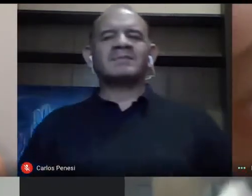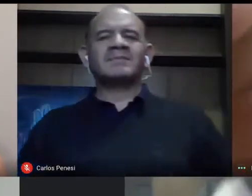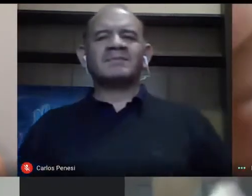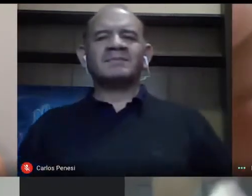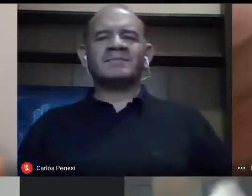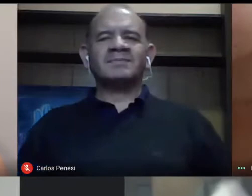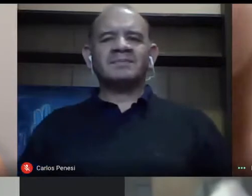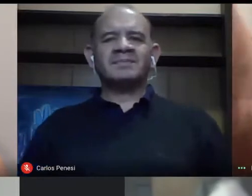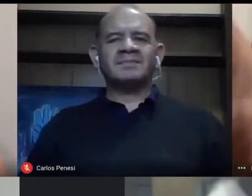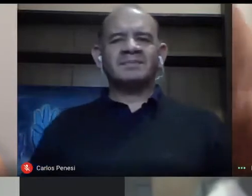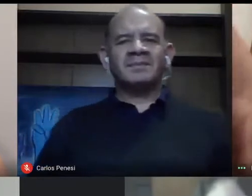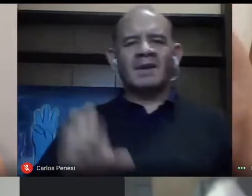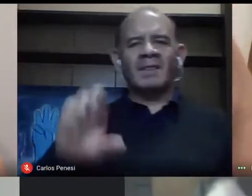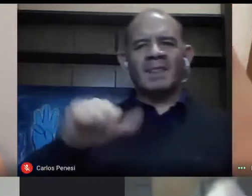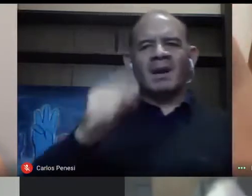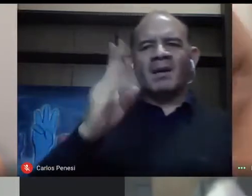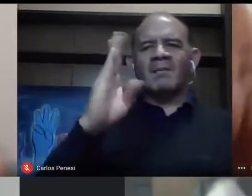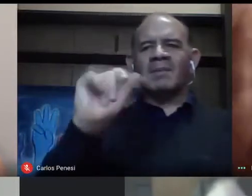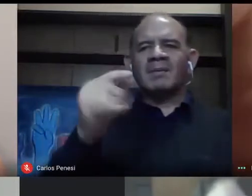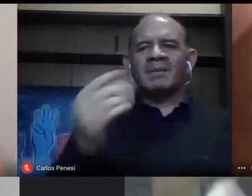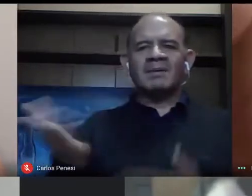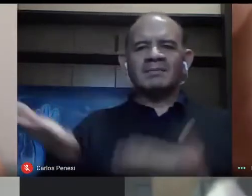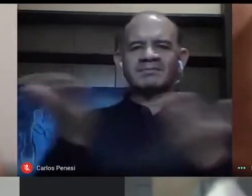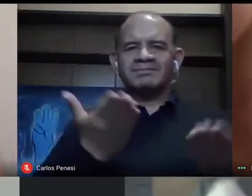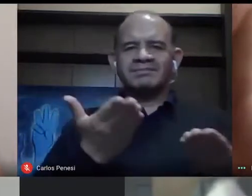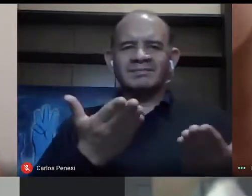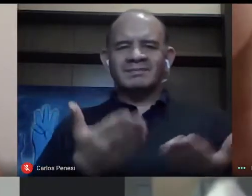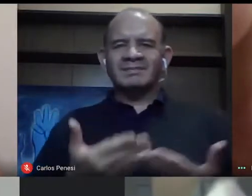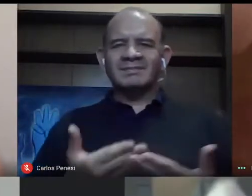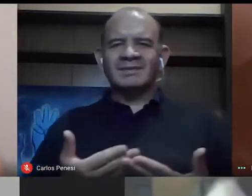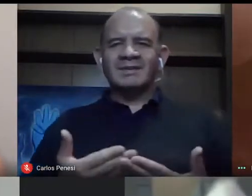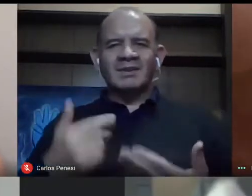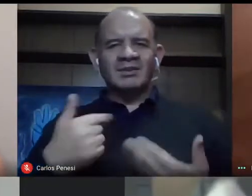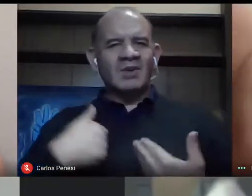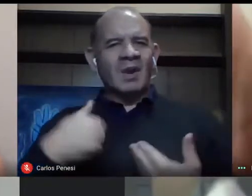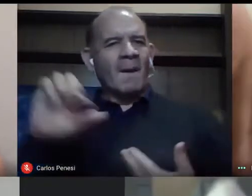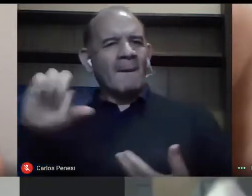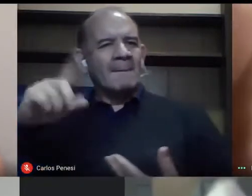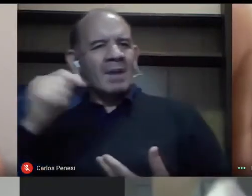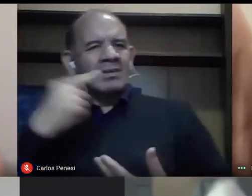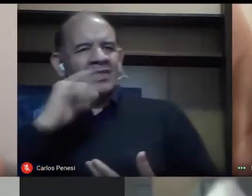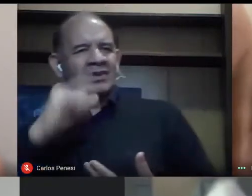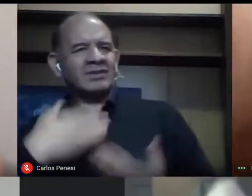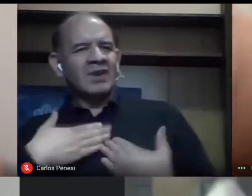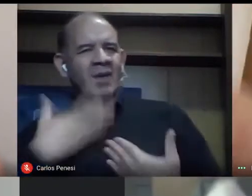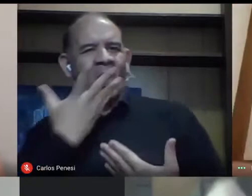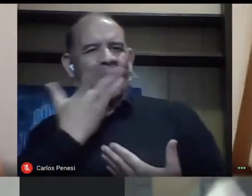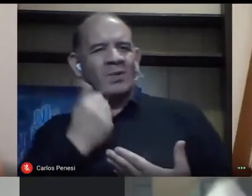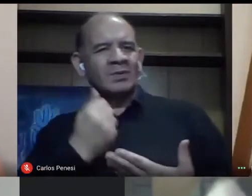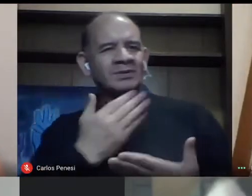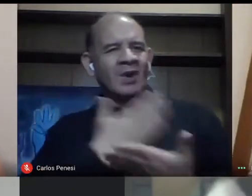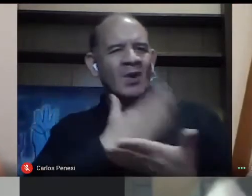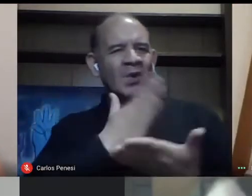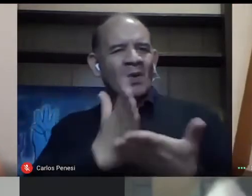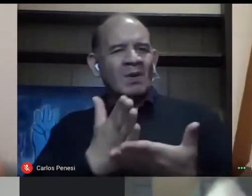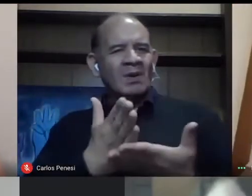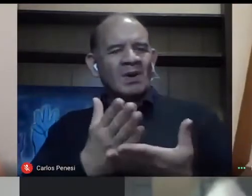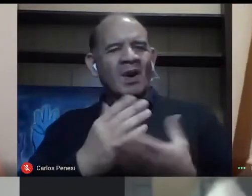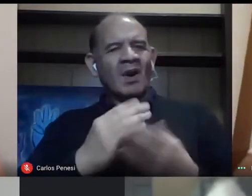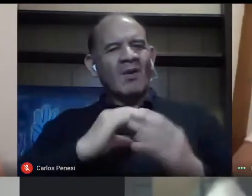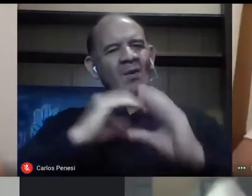Vamos a arrancar contigo. Ahí estoy. Un gusto estar con ustedes y bueno, y compartir y conversar sobre este tema